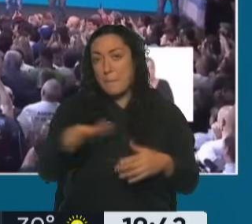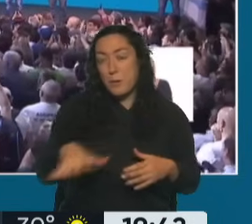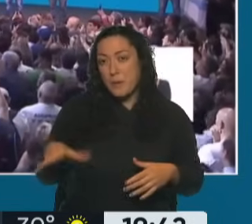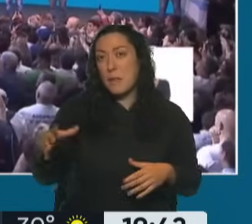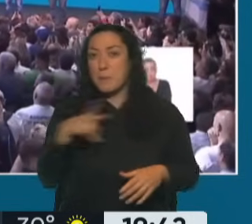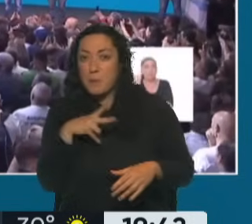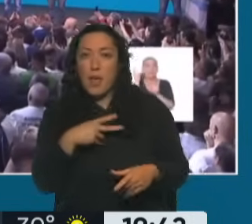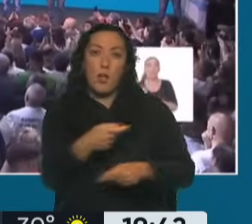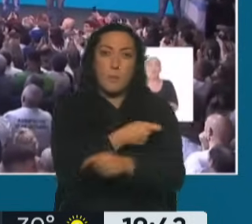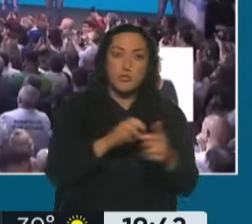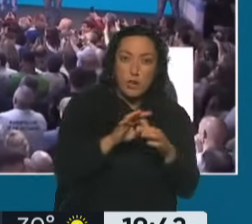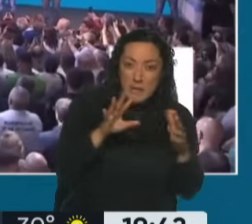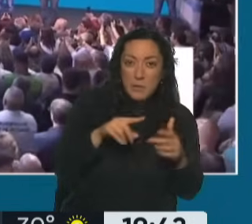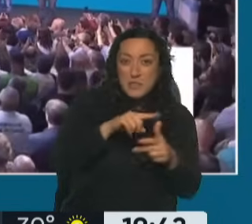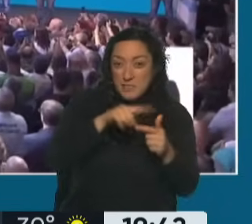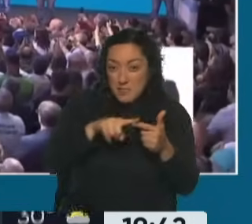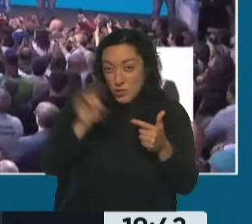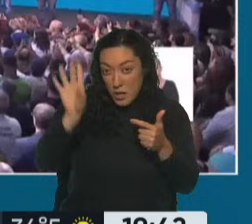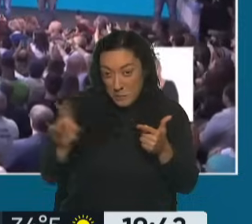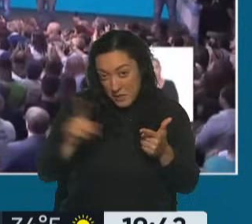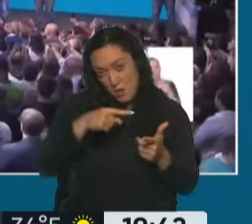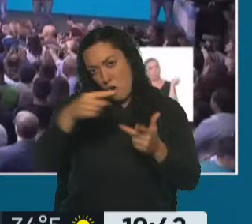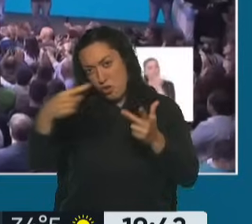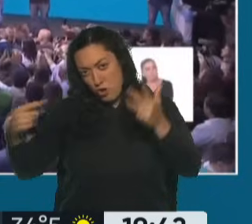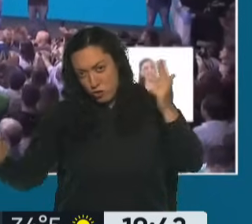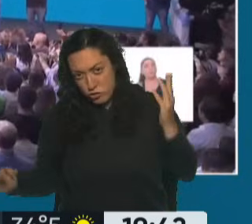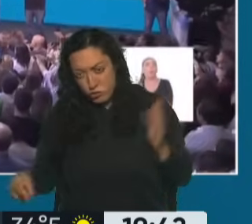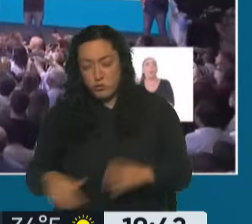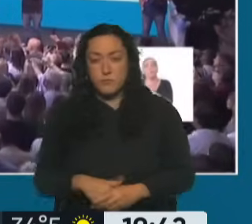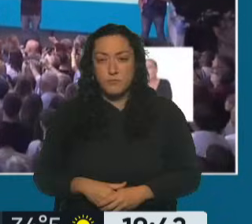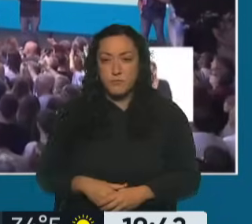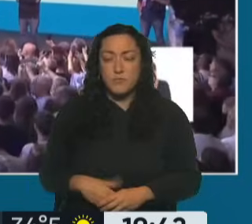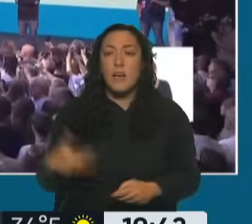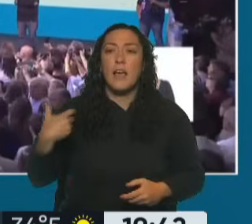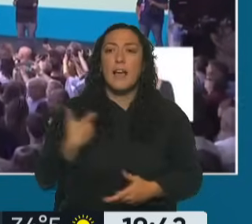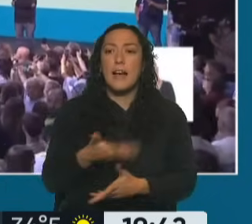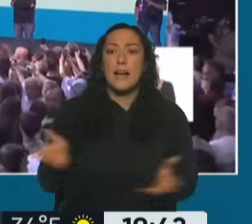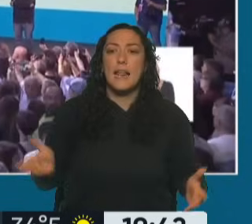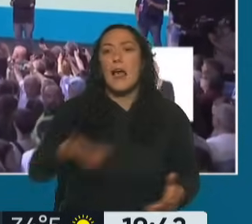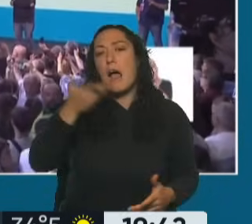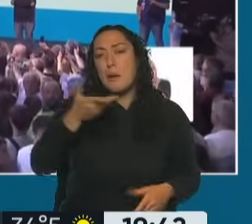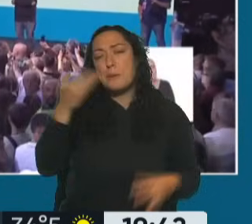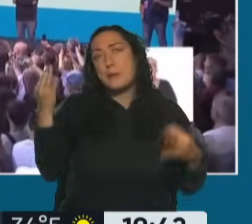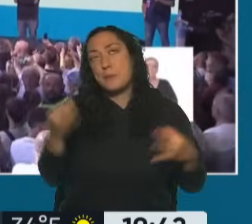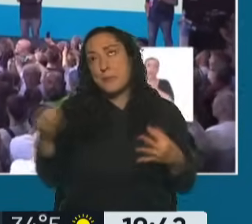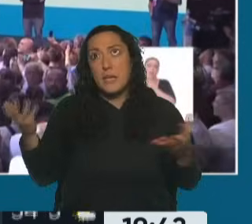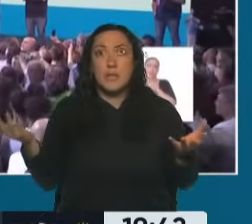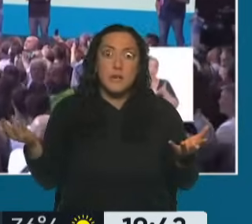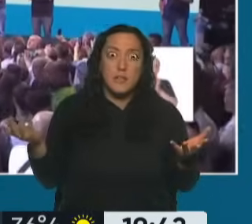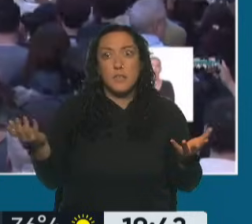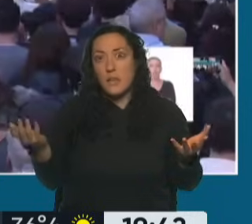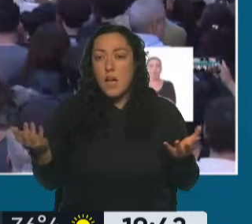libre comercio. Creo que en términos generales estuvo bien el discurso. Digamos, fue